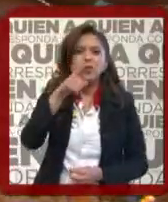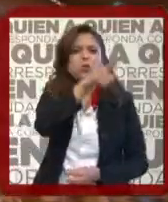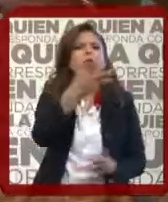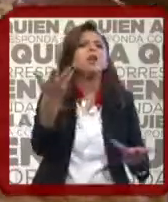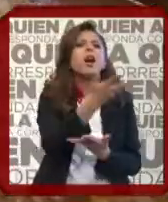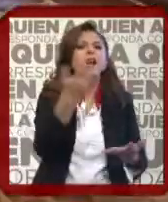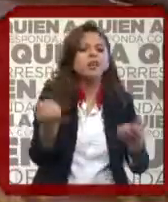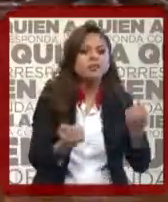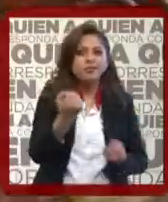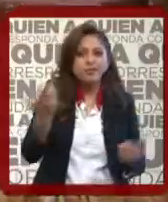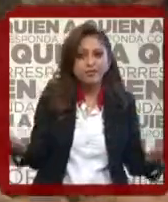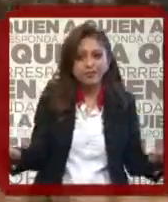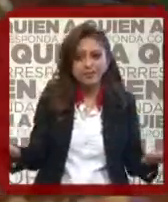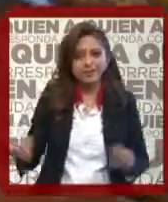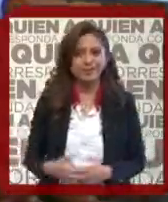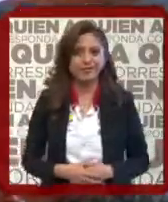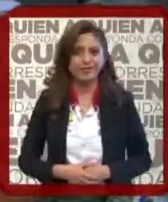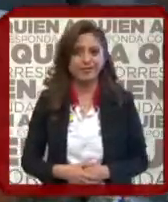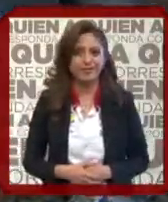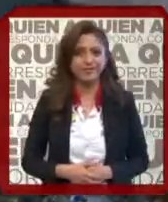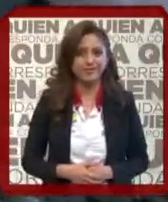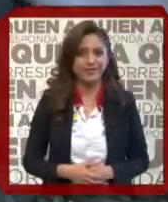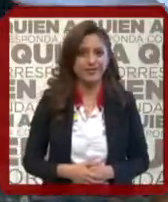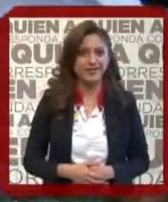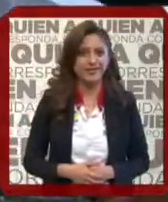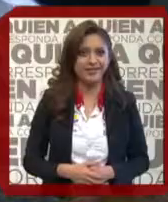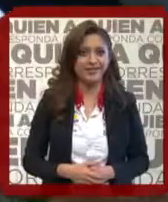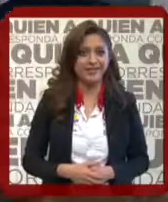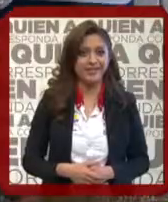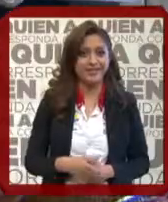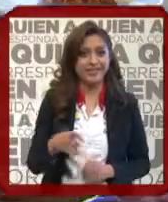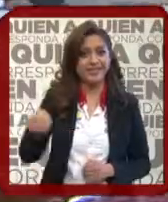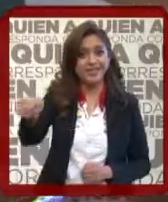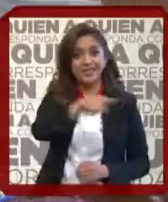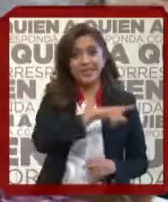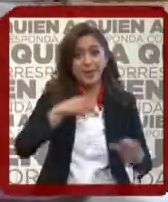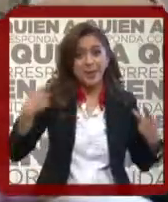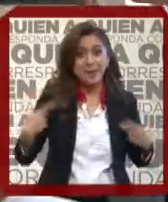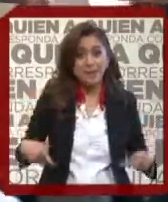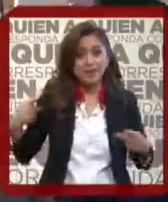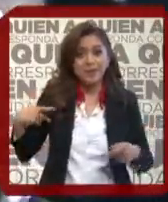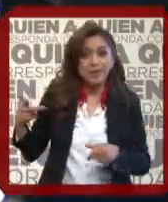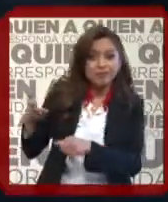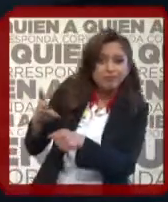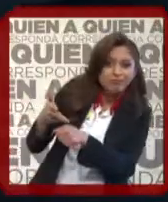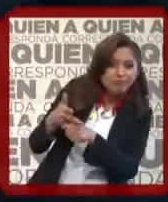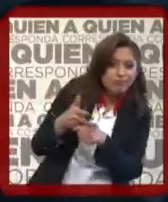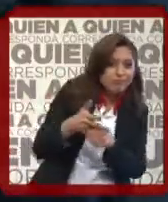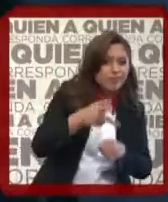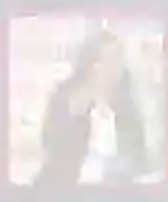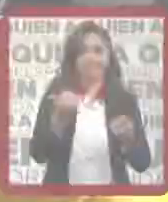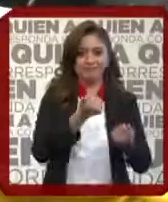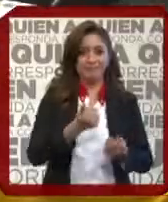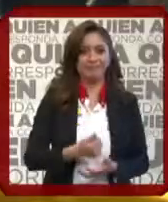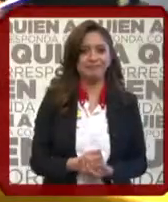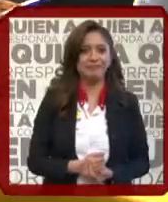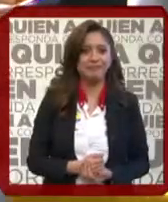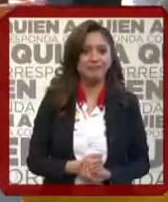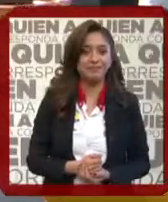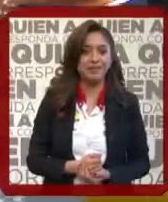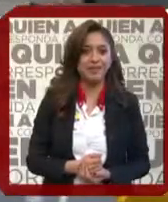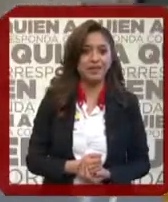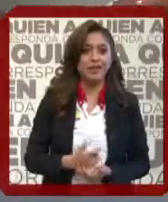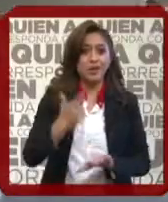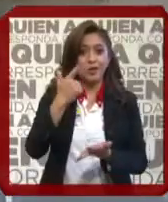aquí? ¿Mandé? ¿Qué haces aquí? Oye, se salió todo el staff atrás de ti, Jorge. Se voy a este pelado que hace aquí. Jorge,